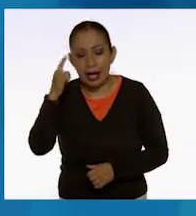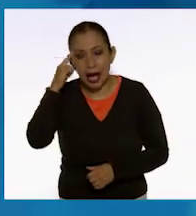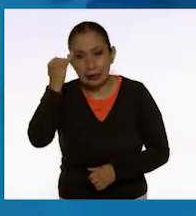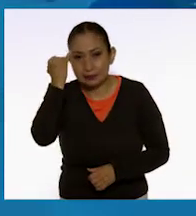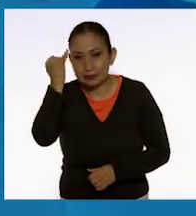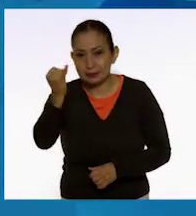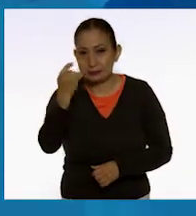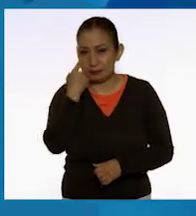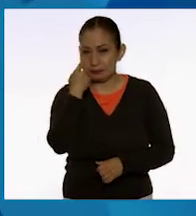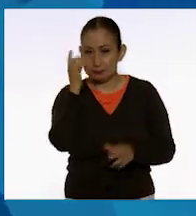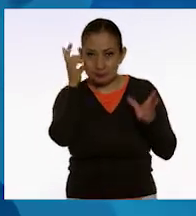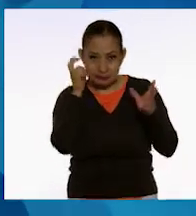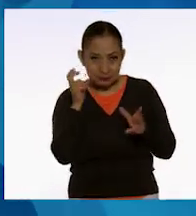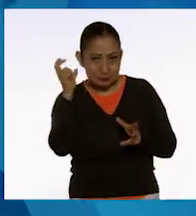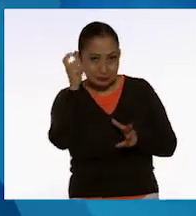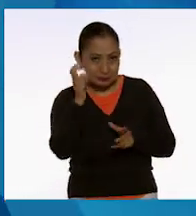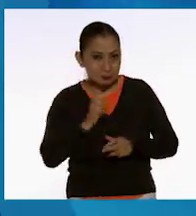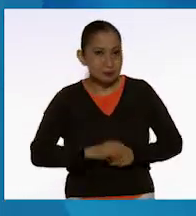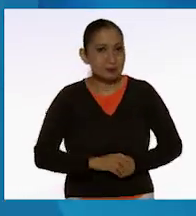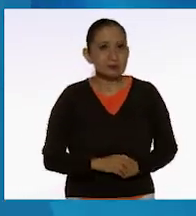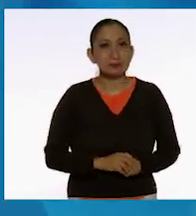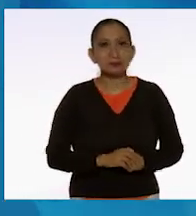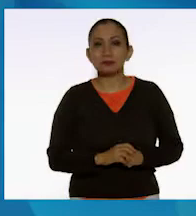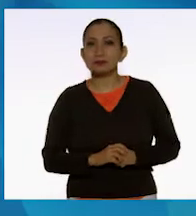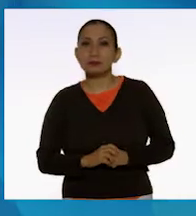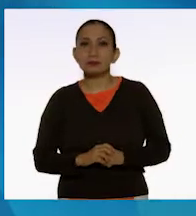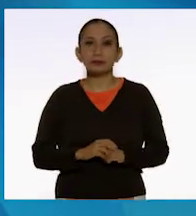tengo! ¡Escucha bien!